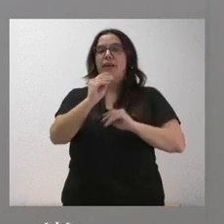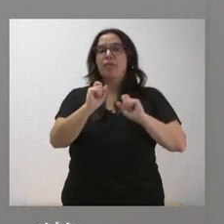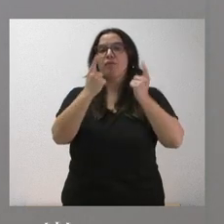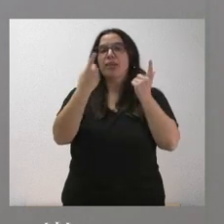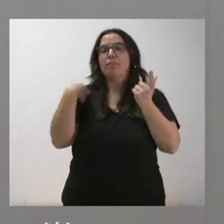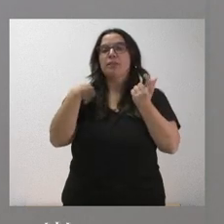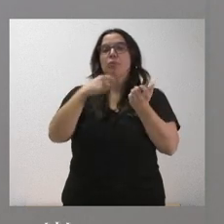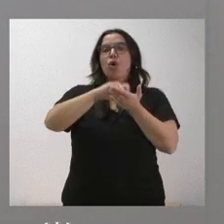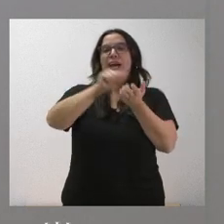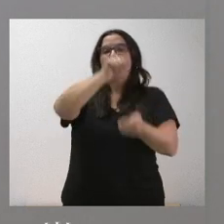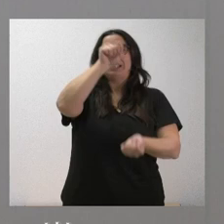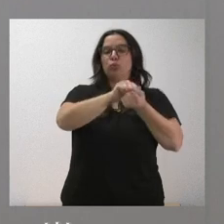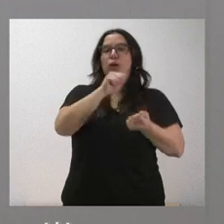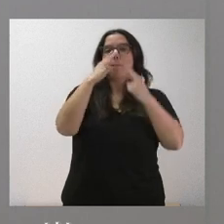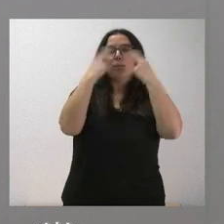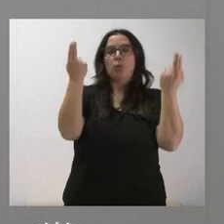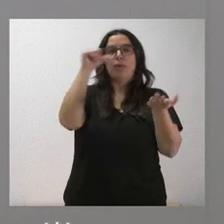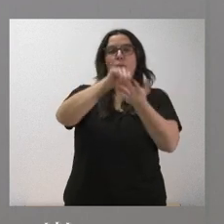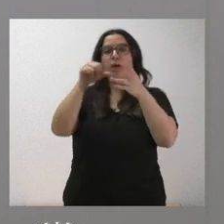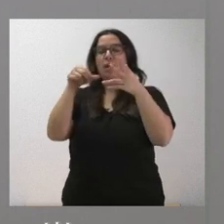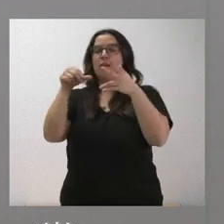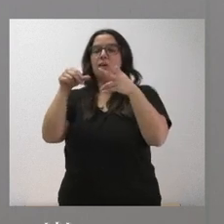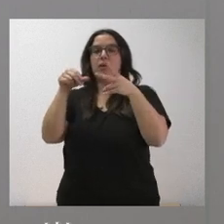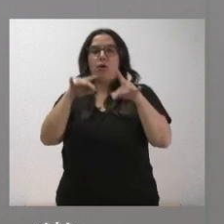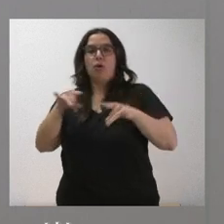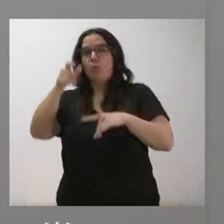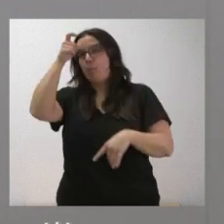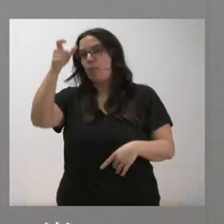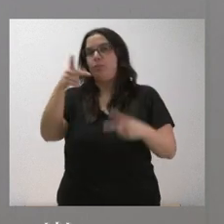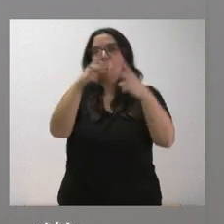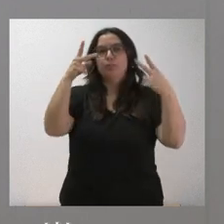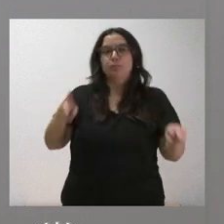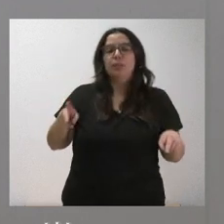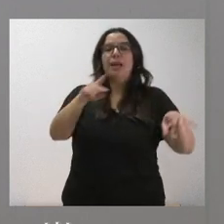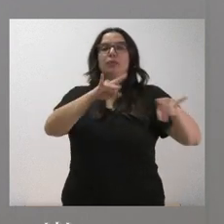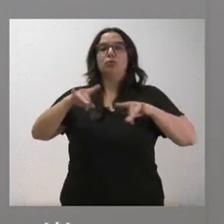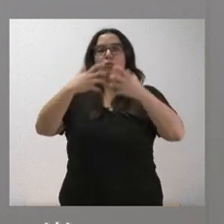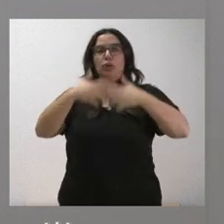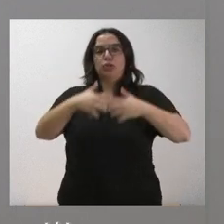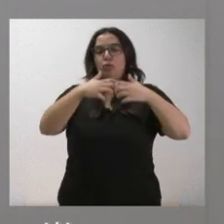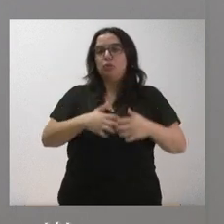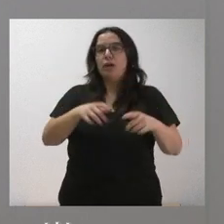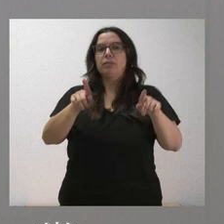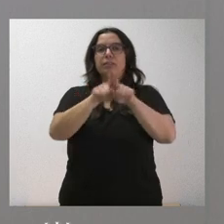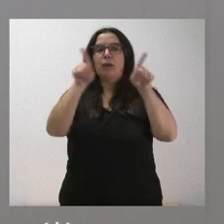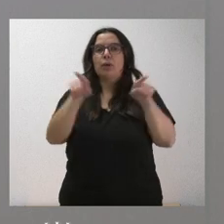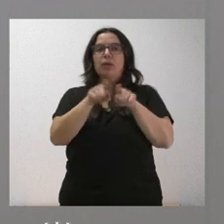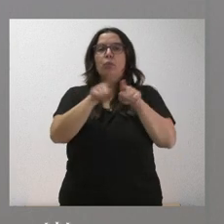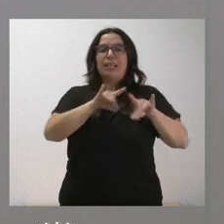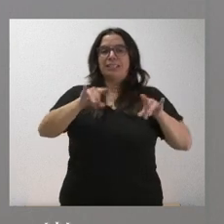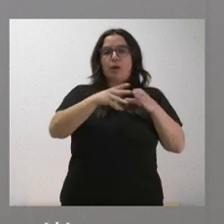pública en el medio urbano y rural sobre suelo industrial y terciario tanto sea agrupación agregación